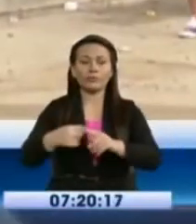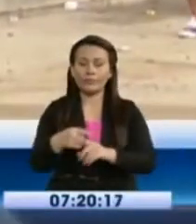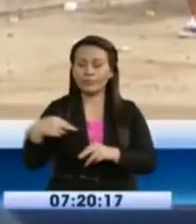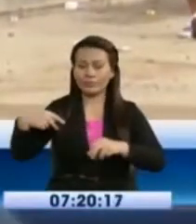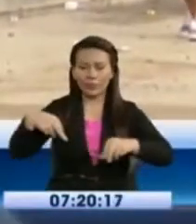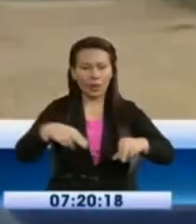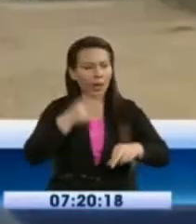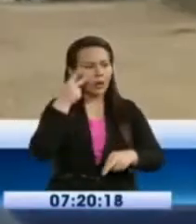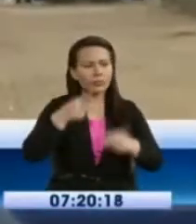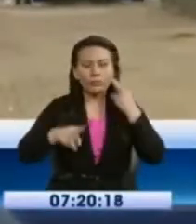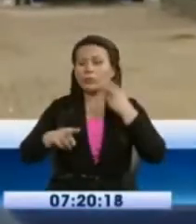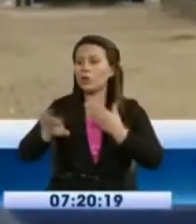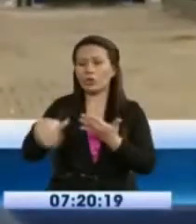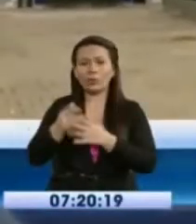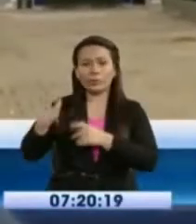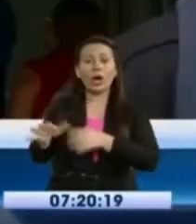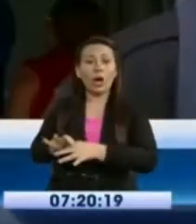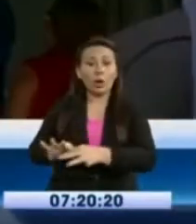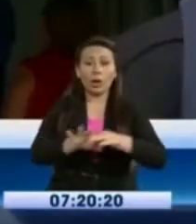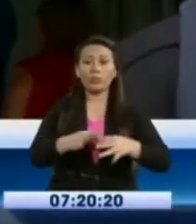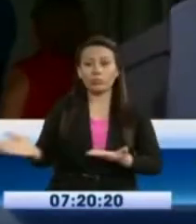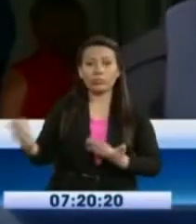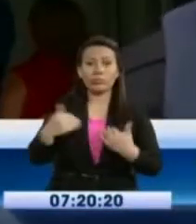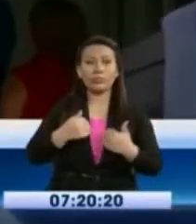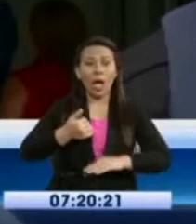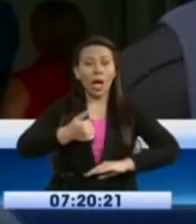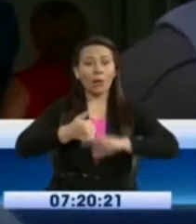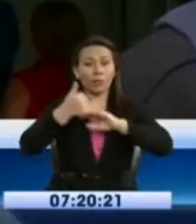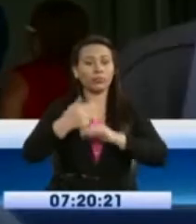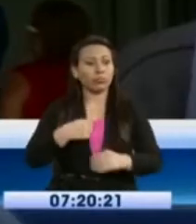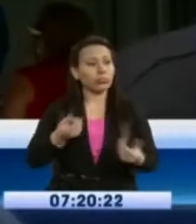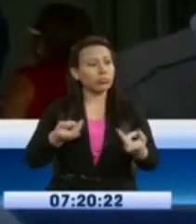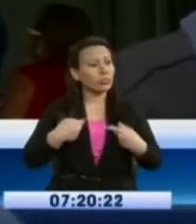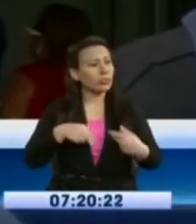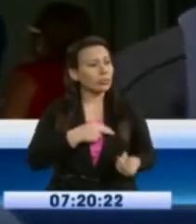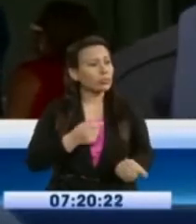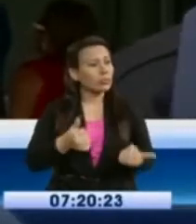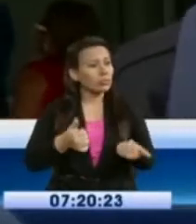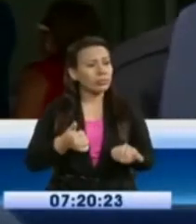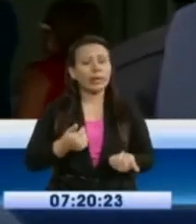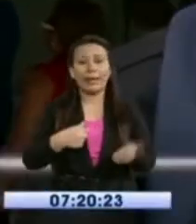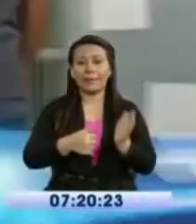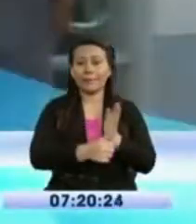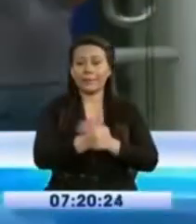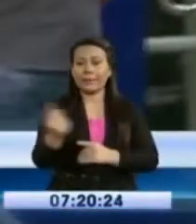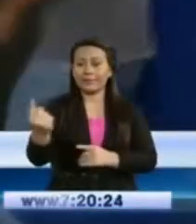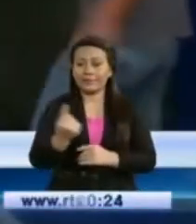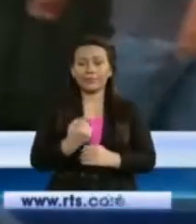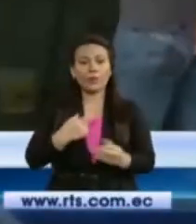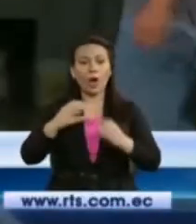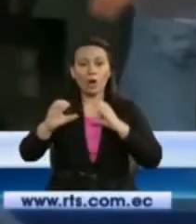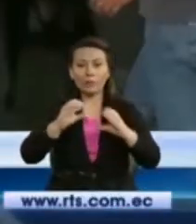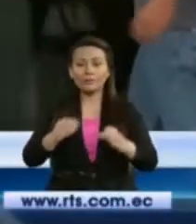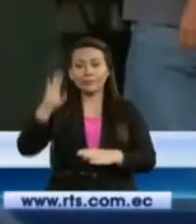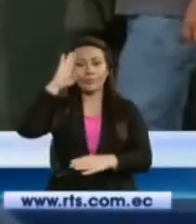venía directamente a ver qué es lo que había pasado con mi hija, pero que lo primero que quería ver era mi hija. La gran